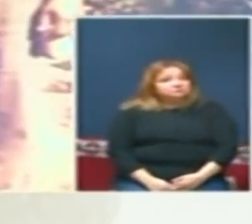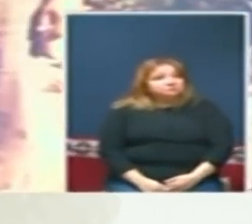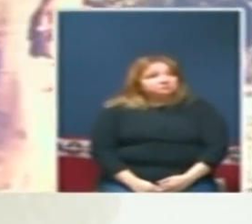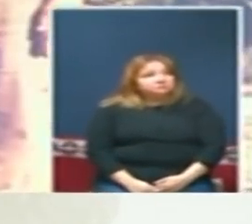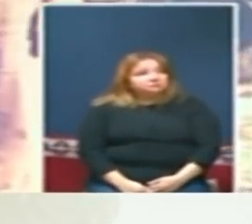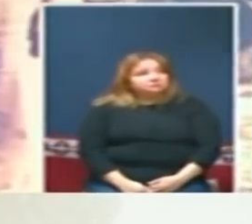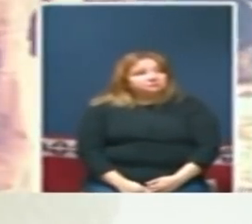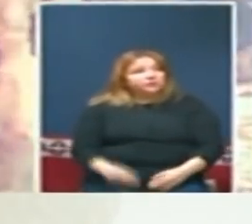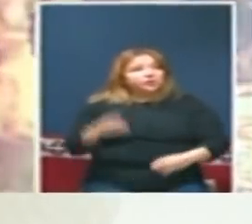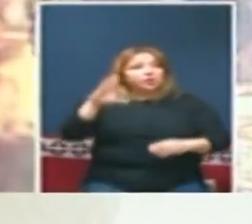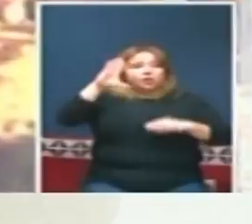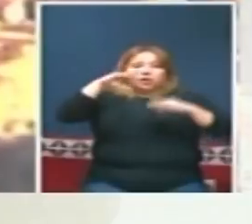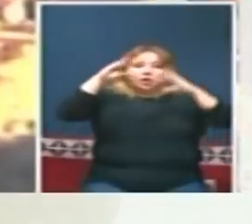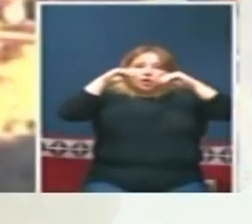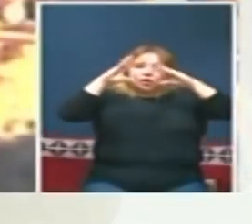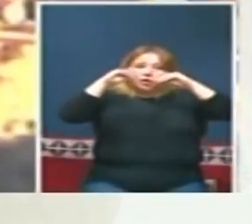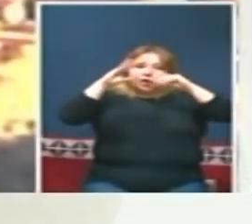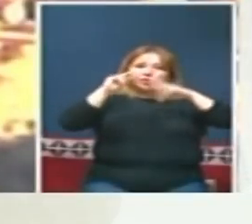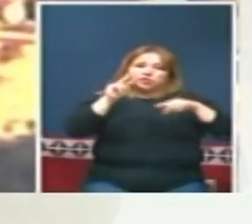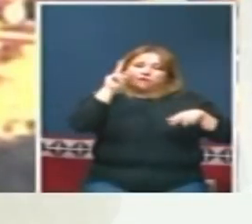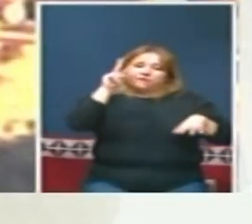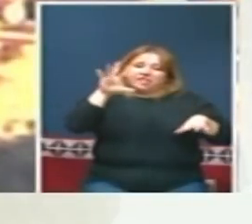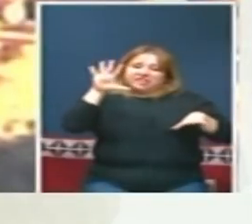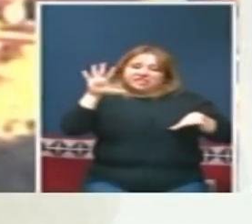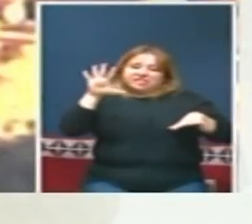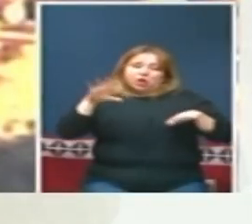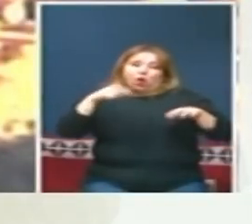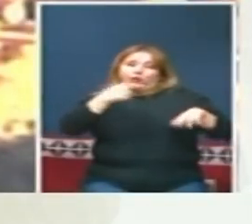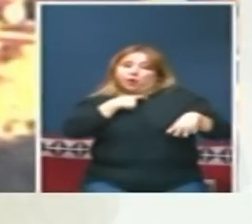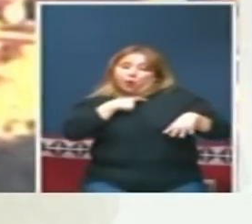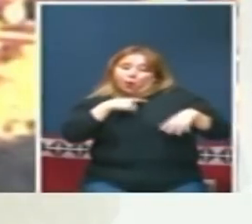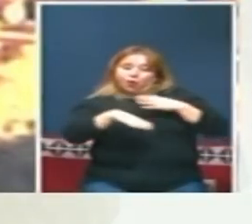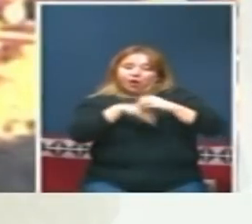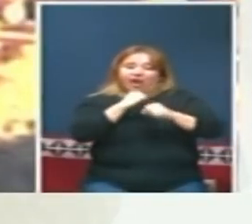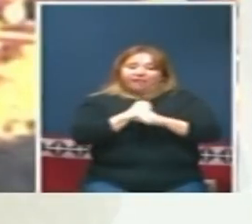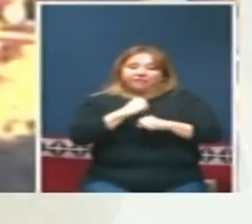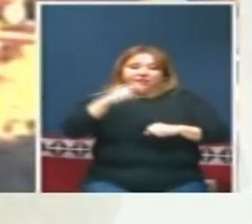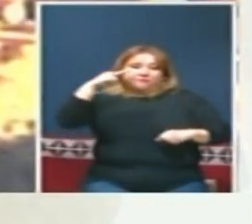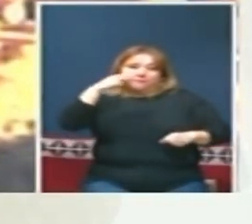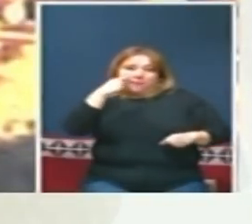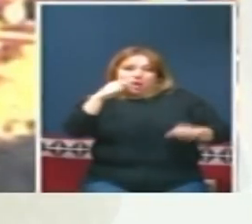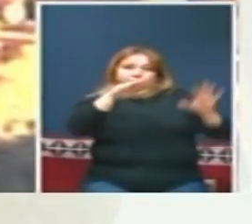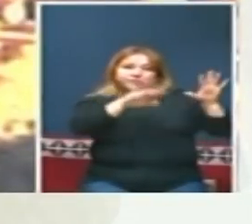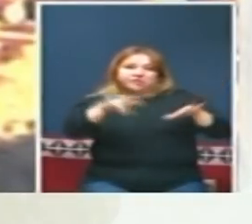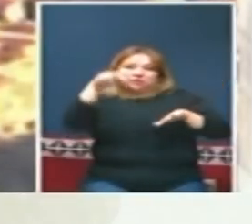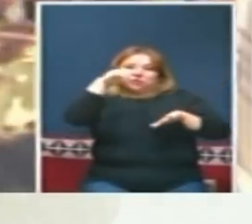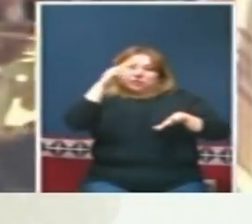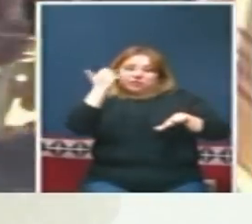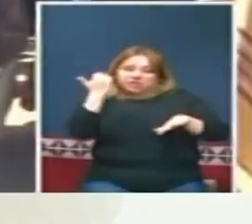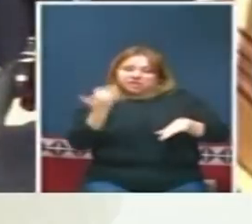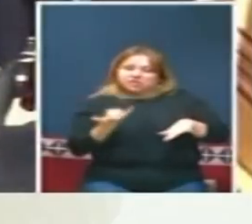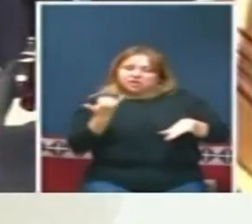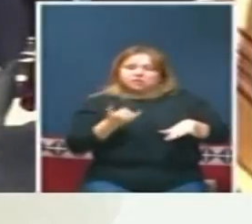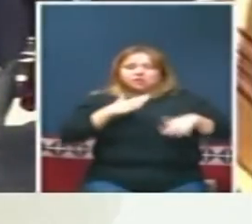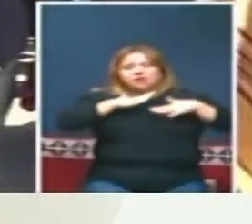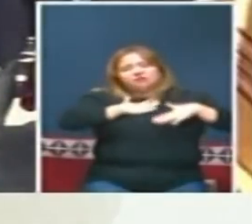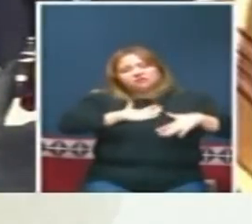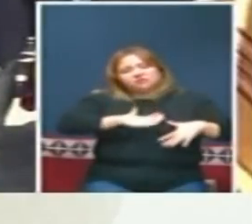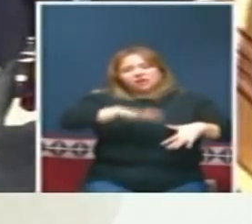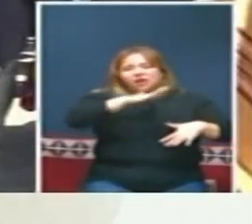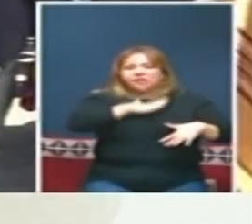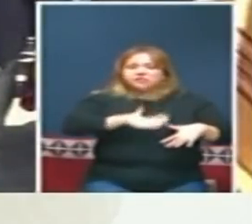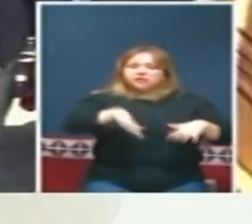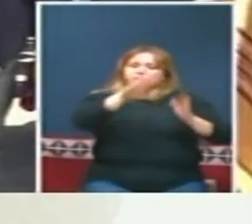En la noche del 24 al 25 de julio de 1976, mientras se encontraba descansando en su